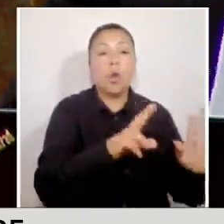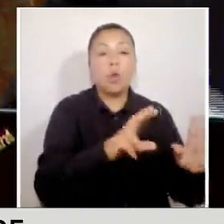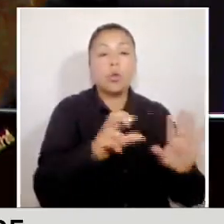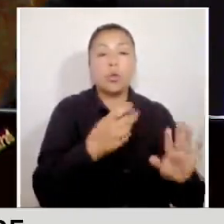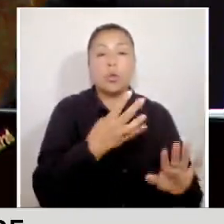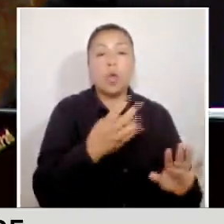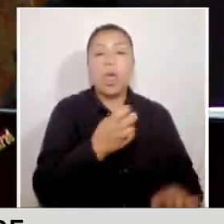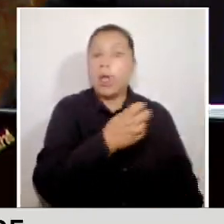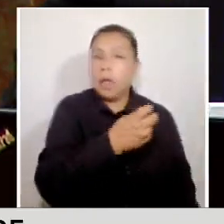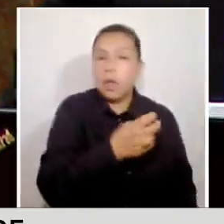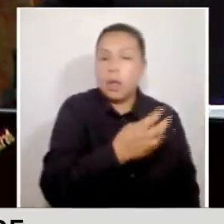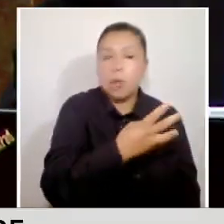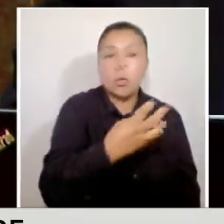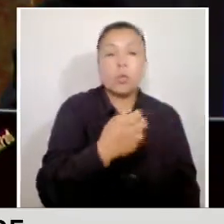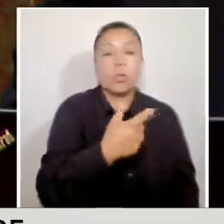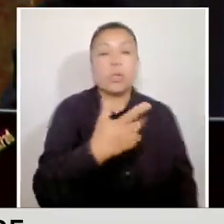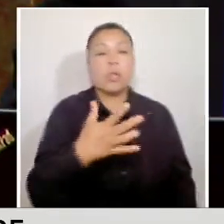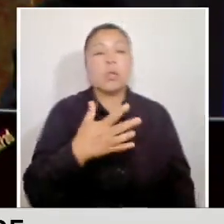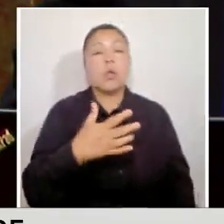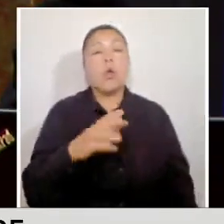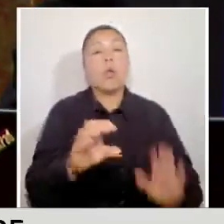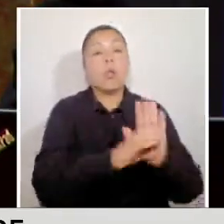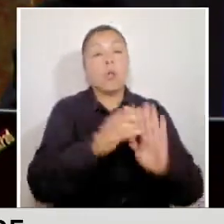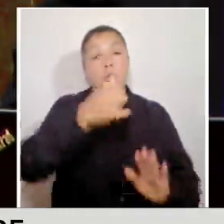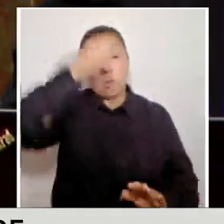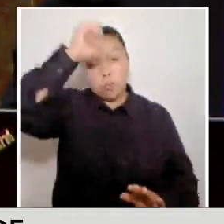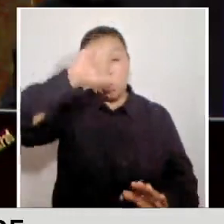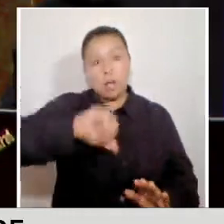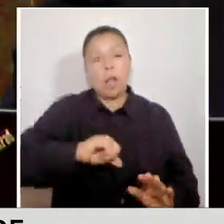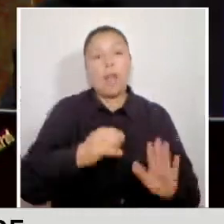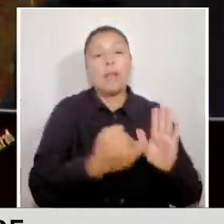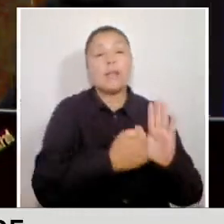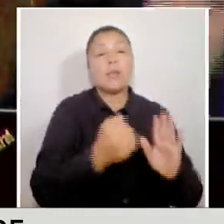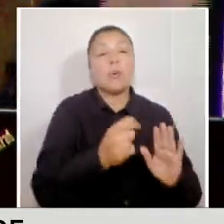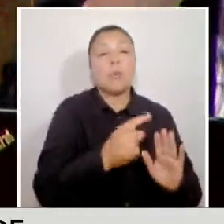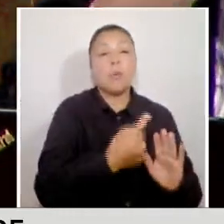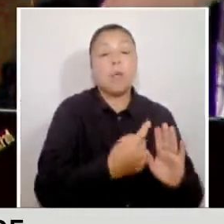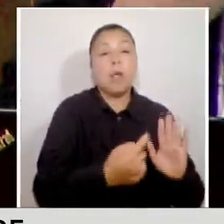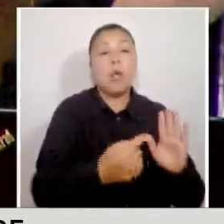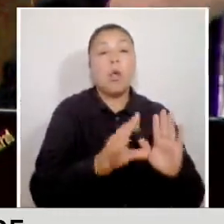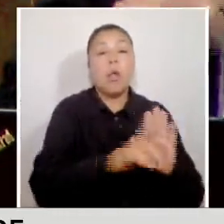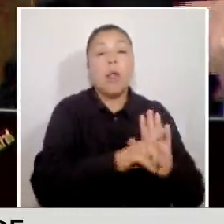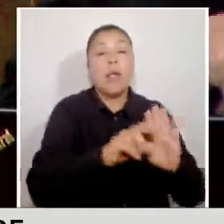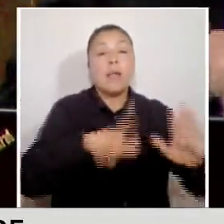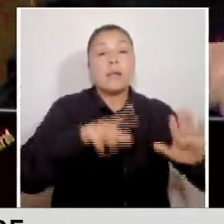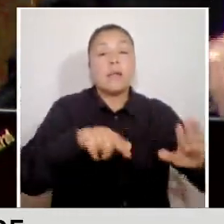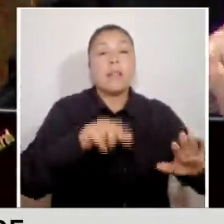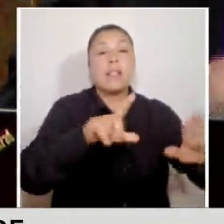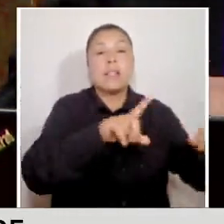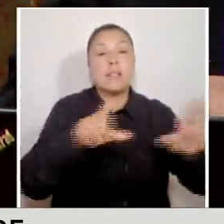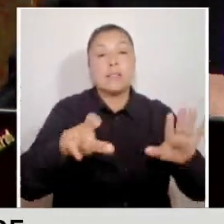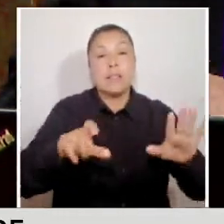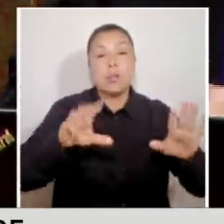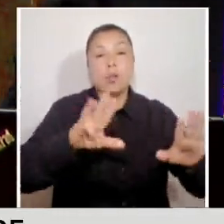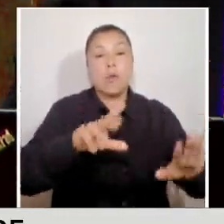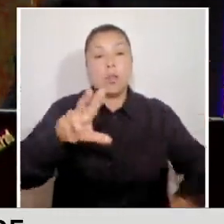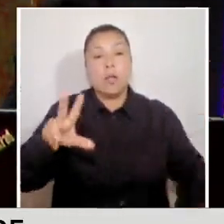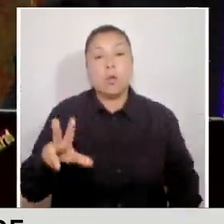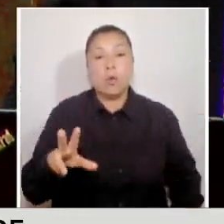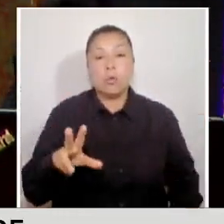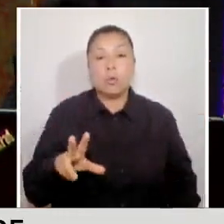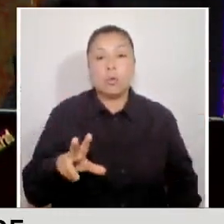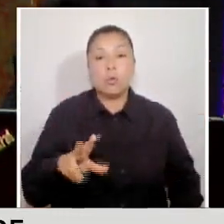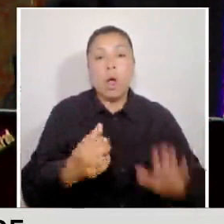475 del Código Penal el inciso primero del artículo 14d de la ley número 17798 en los